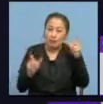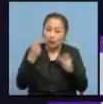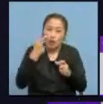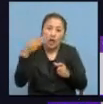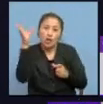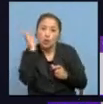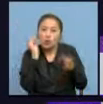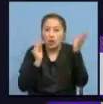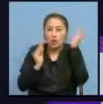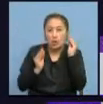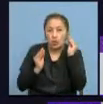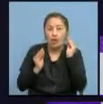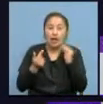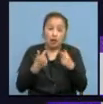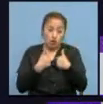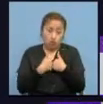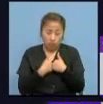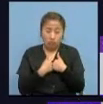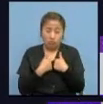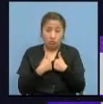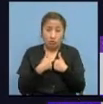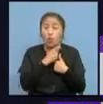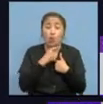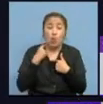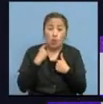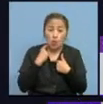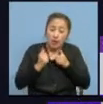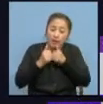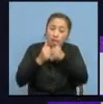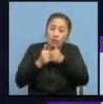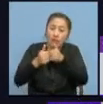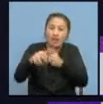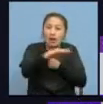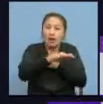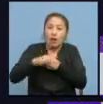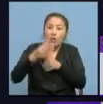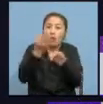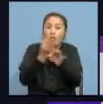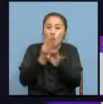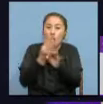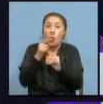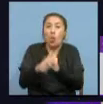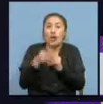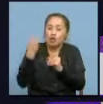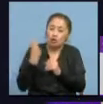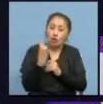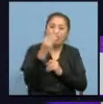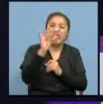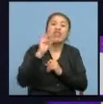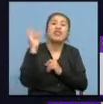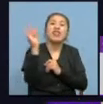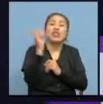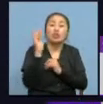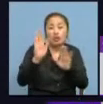escucha. Pastoralmente a mí me corresponde acompañar la comunidad del colegio, estoy asumiendo la rectoría del colegio,